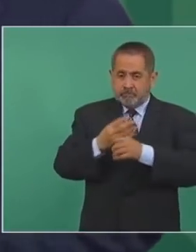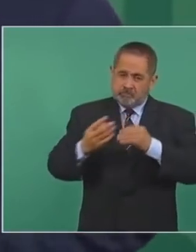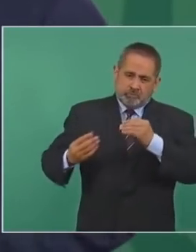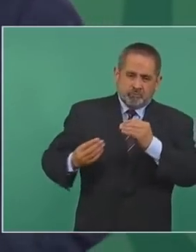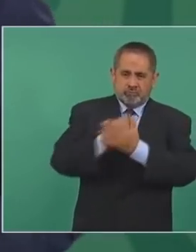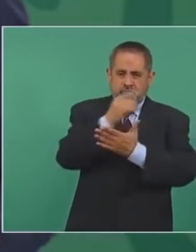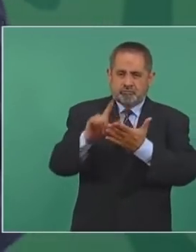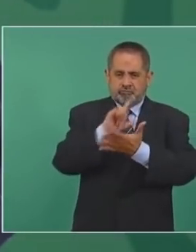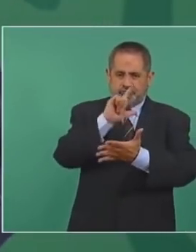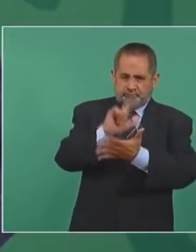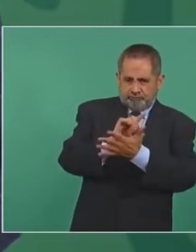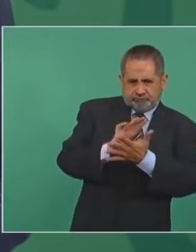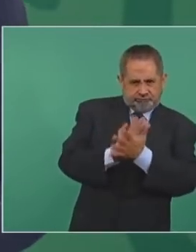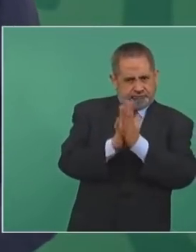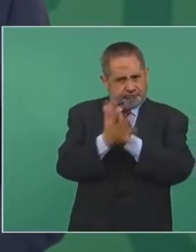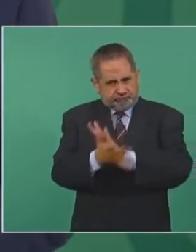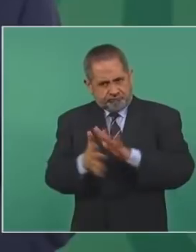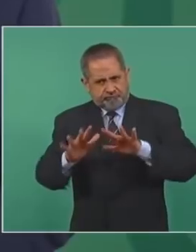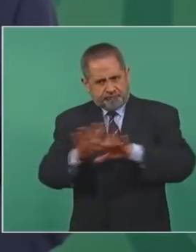queremos